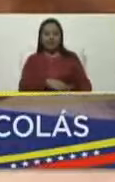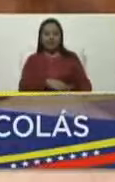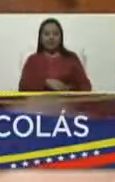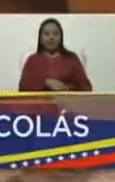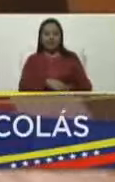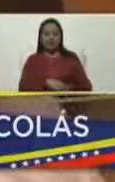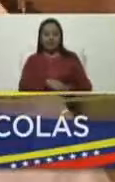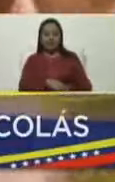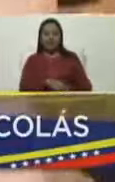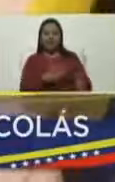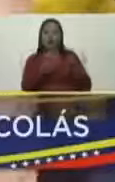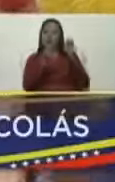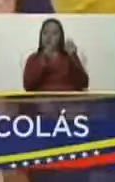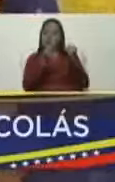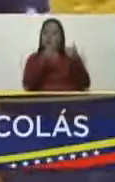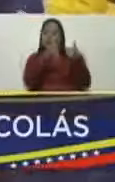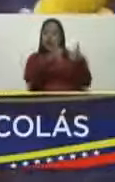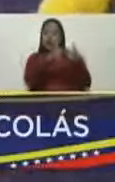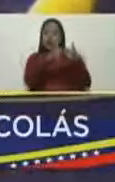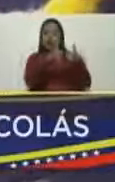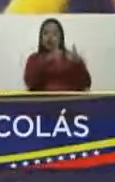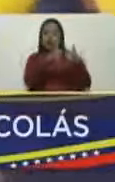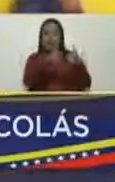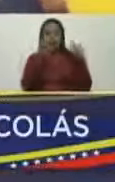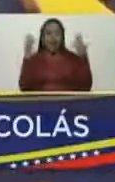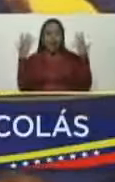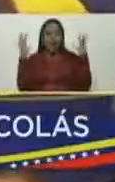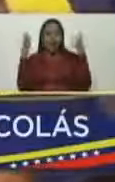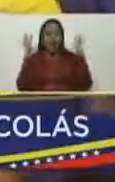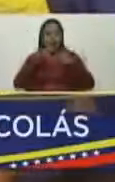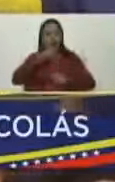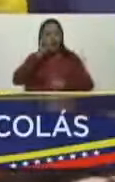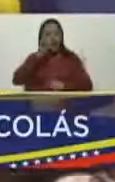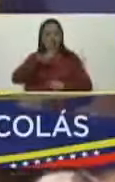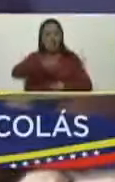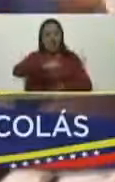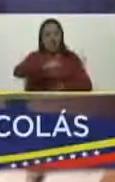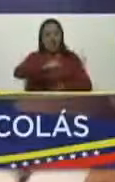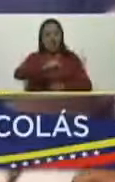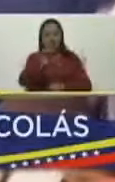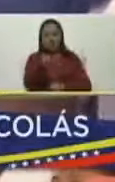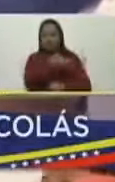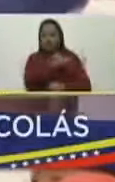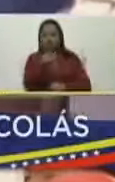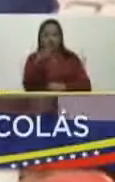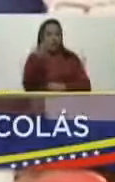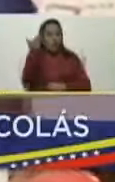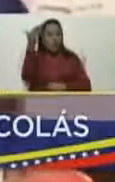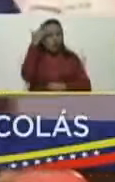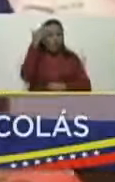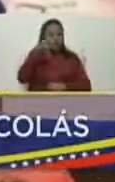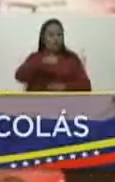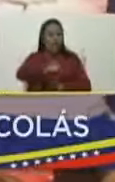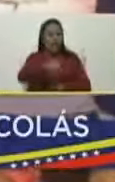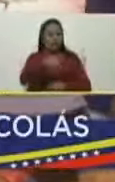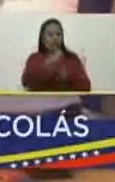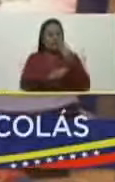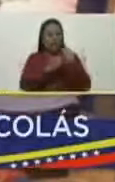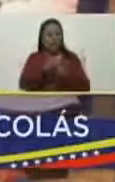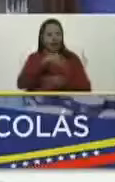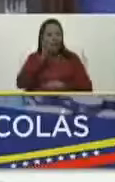Está muy bueno. Un aplauso al café de Charallave. Buenísimo. No sabía que Charallave producía